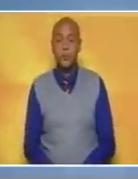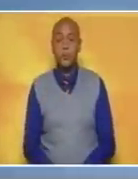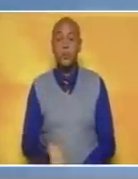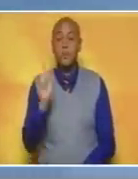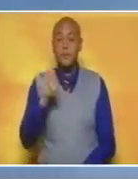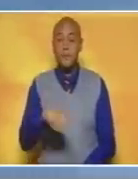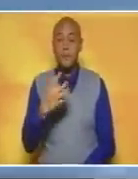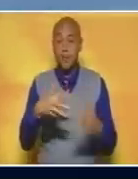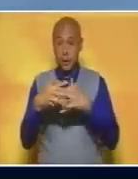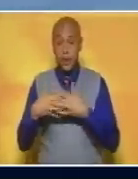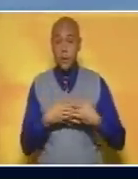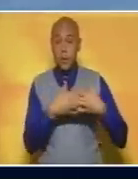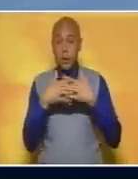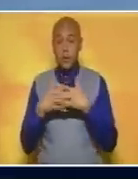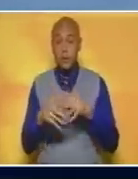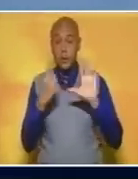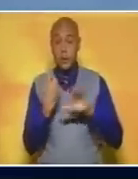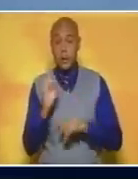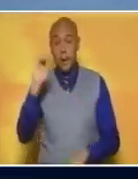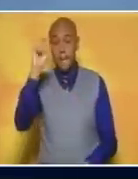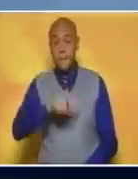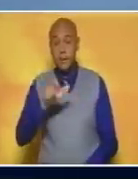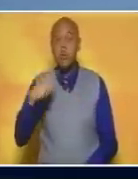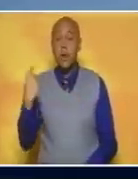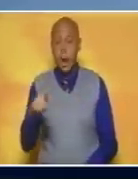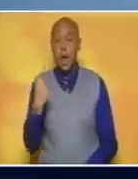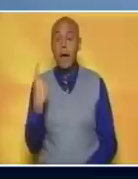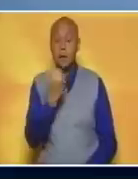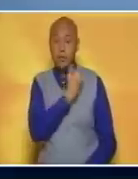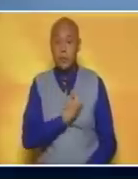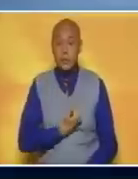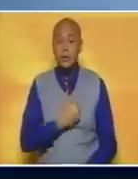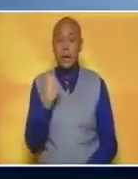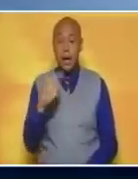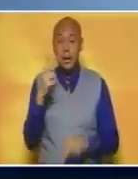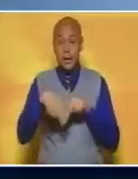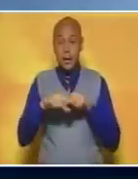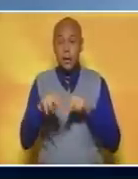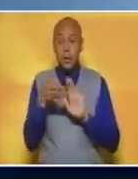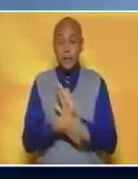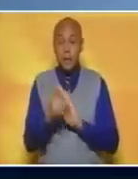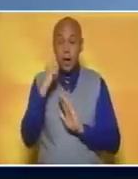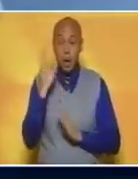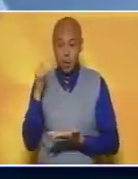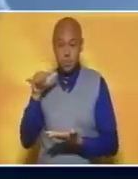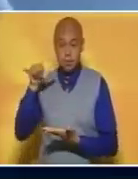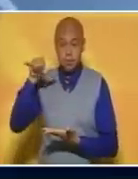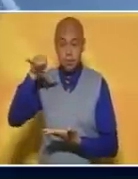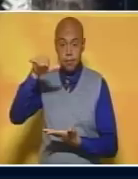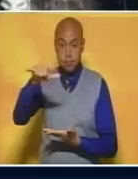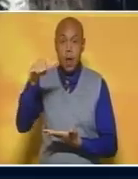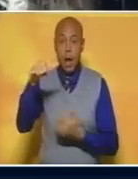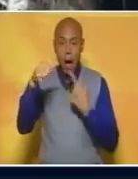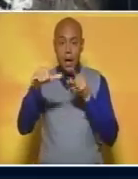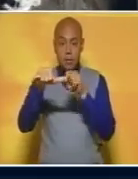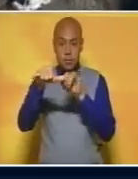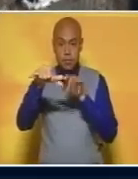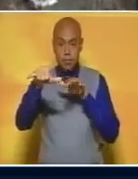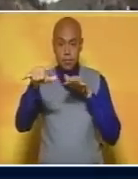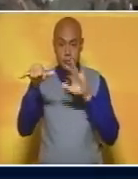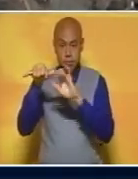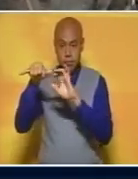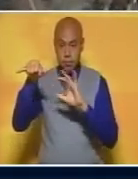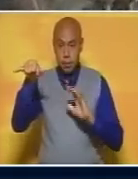En Estados Unidos, al menos 60 personas resultaron heridas, muchas de ellas niños, luego de que un avión arrojara combustible sobre